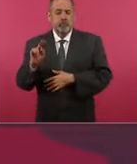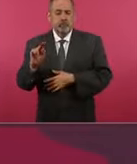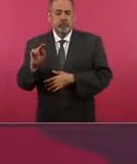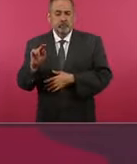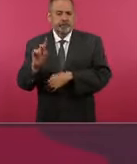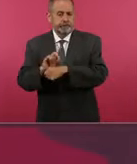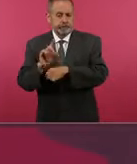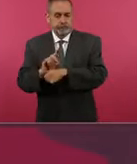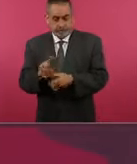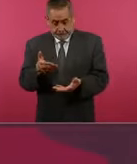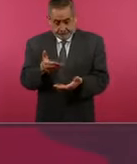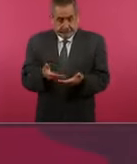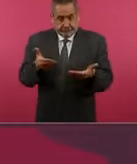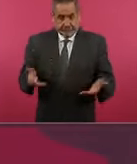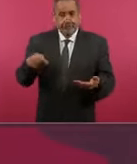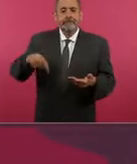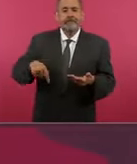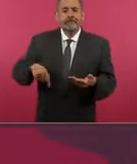pero ahora